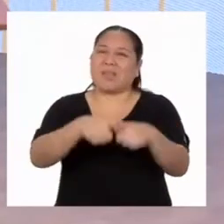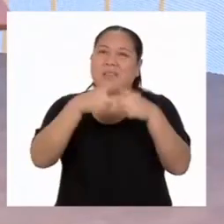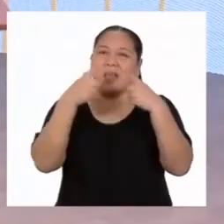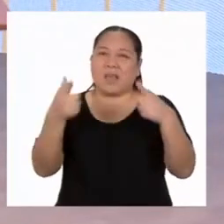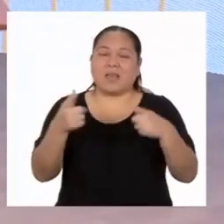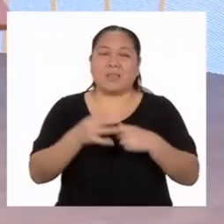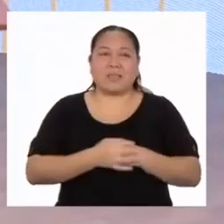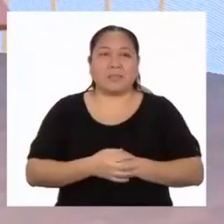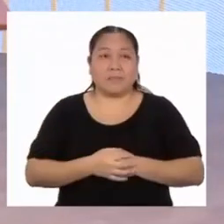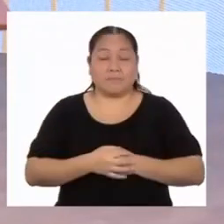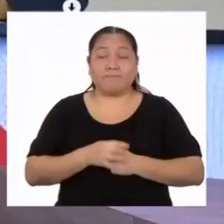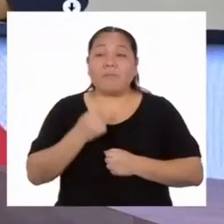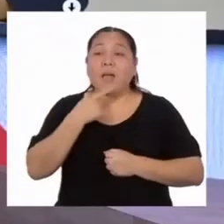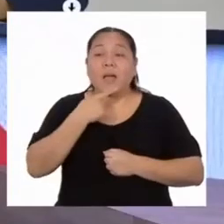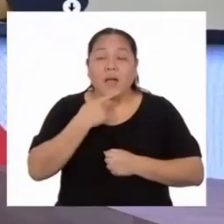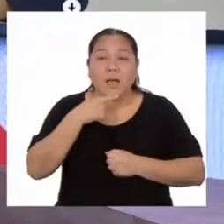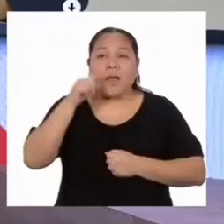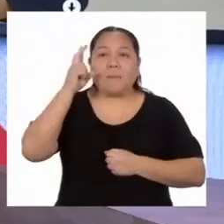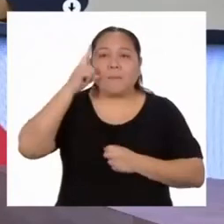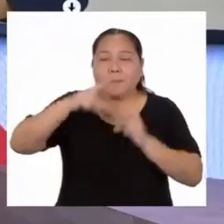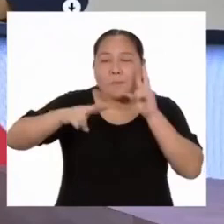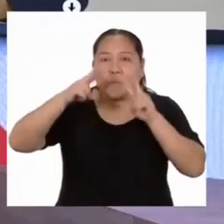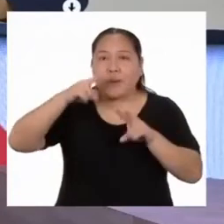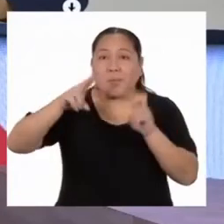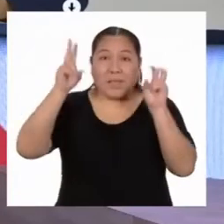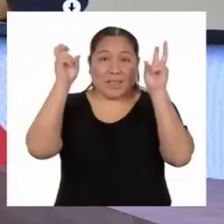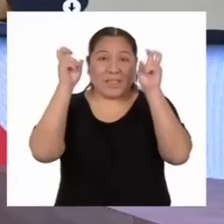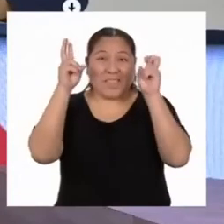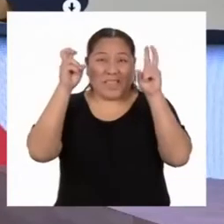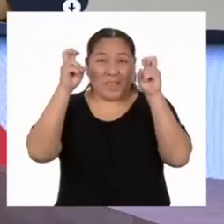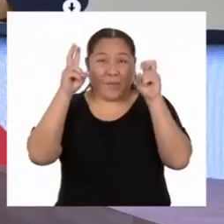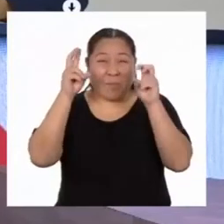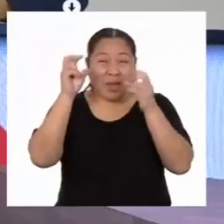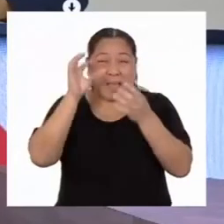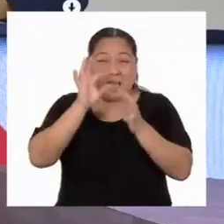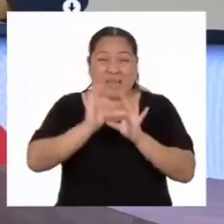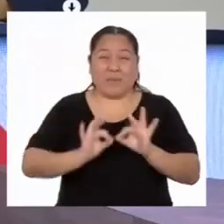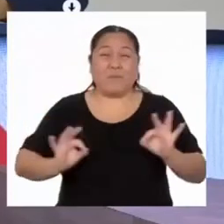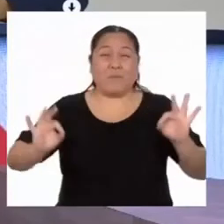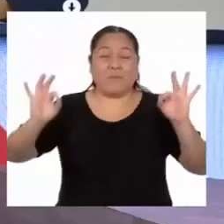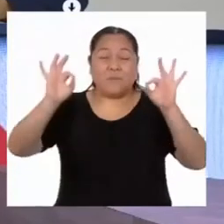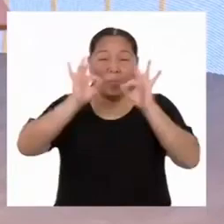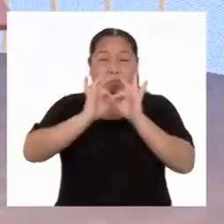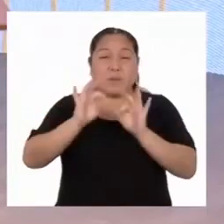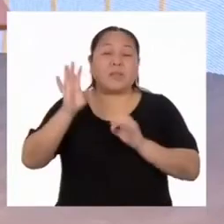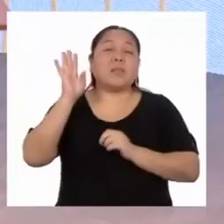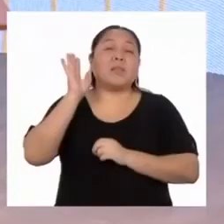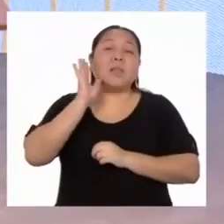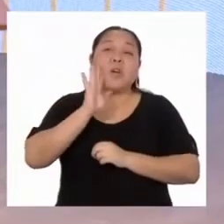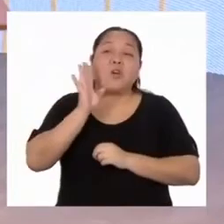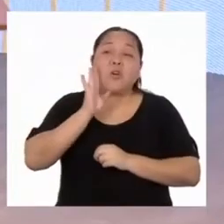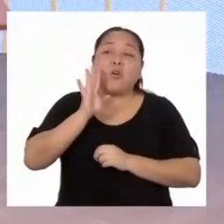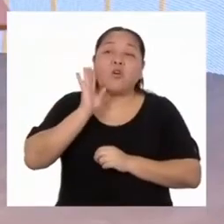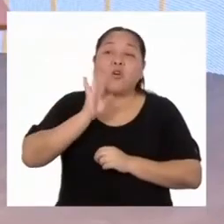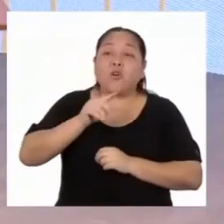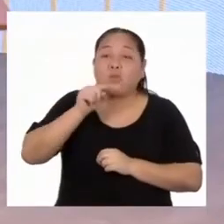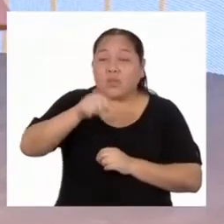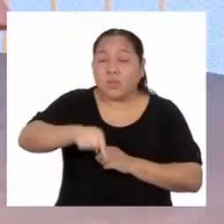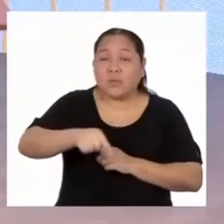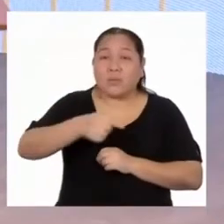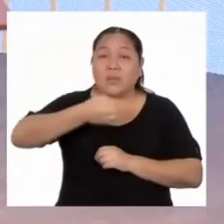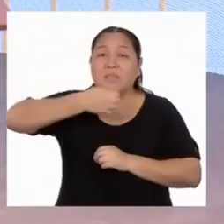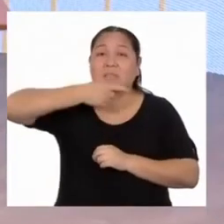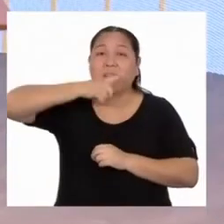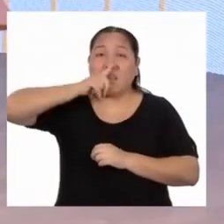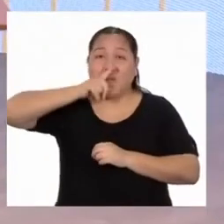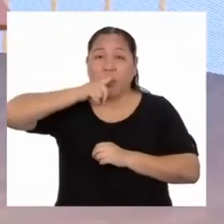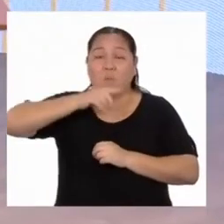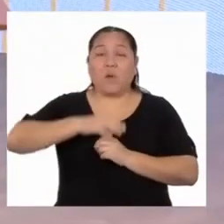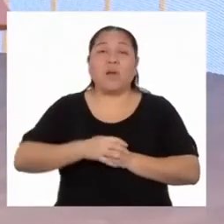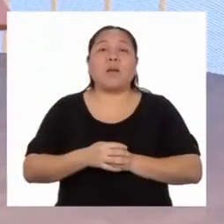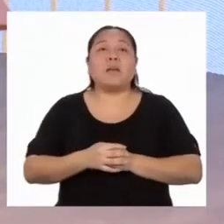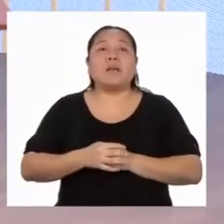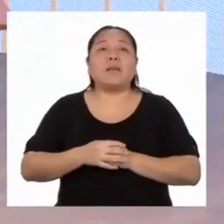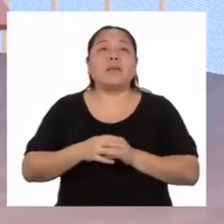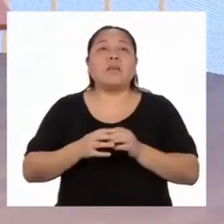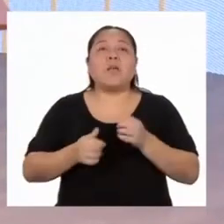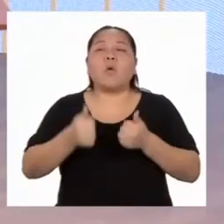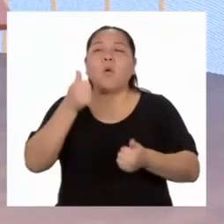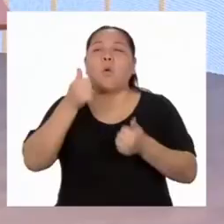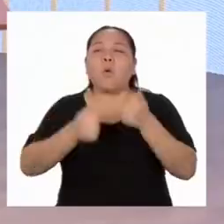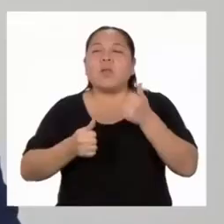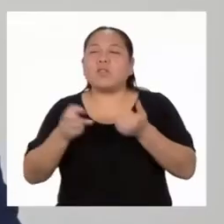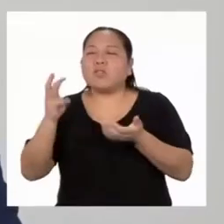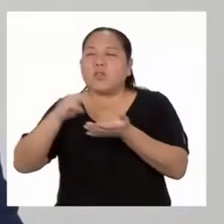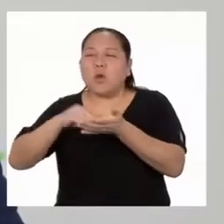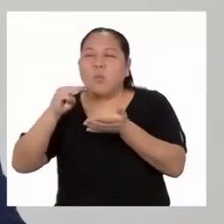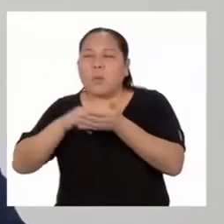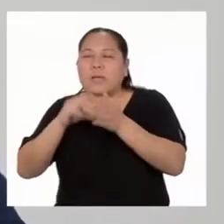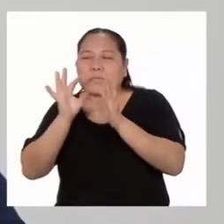nuestro tema central es la contaminación del agua y los principales contaminantes en nuestro